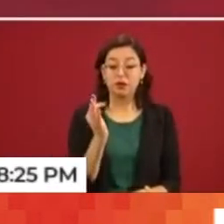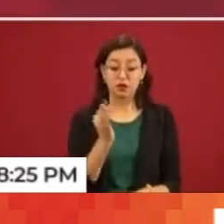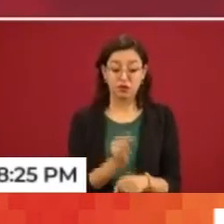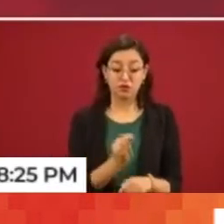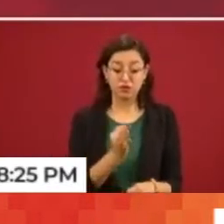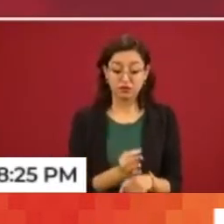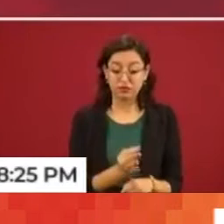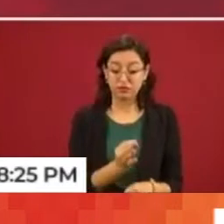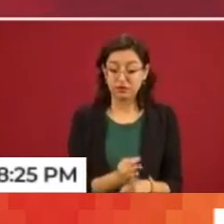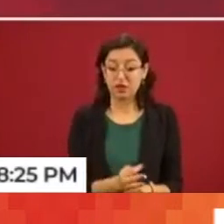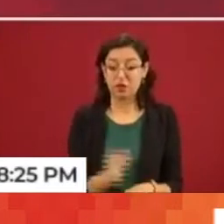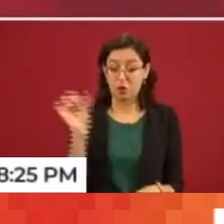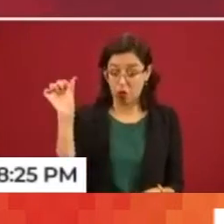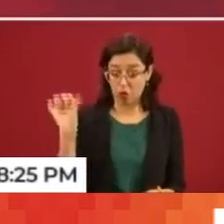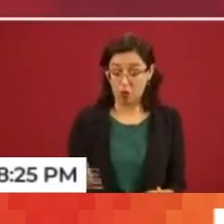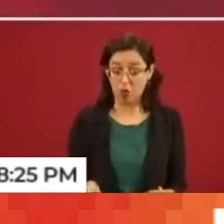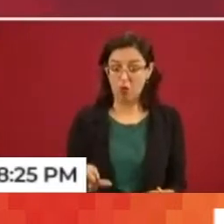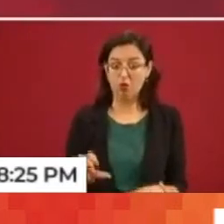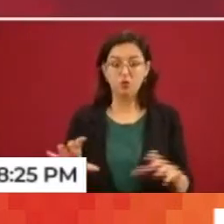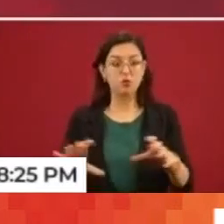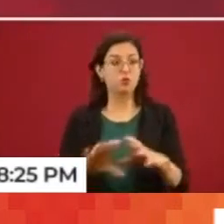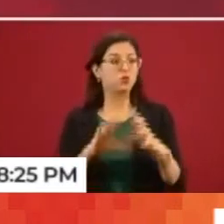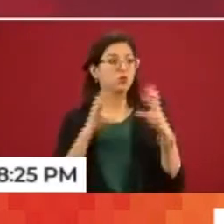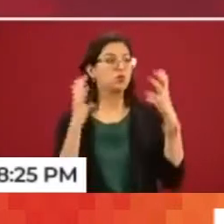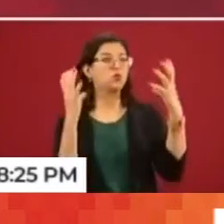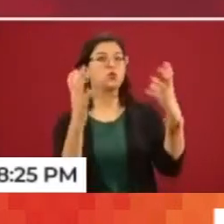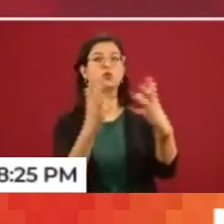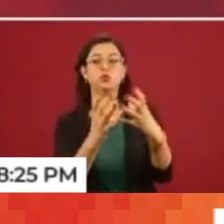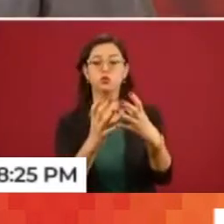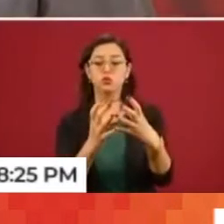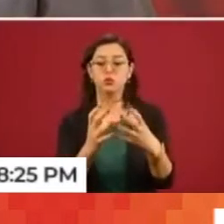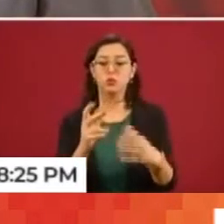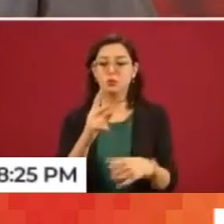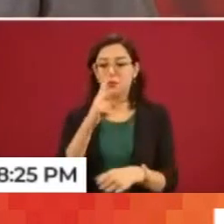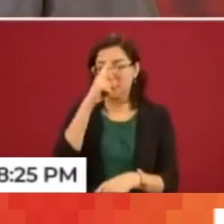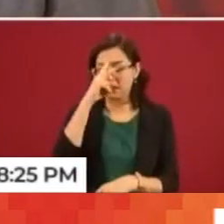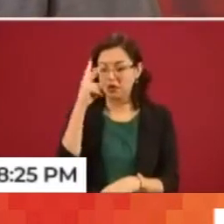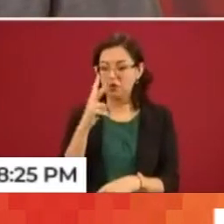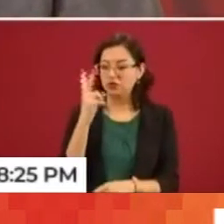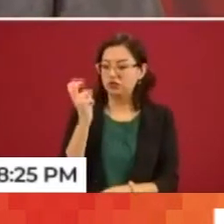ocupa el segundo lugar